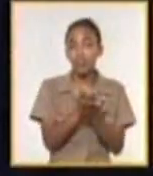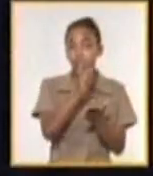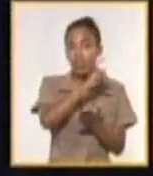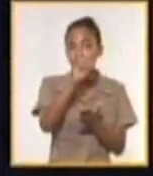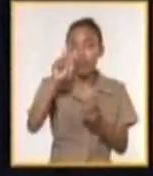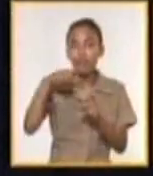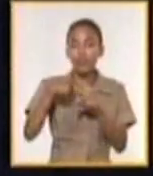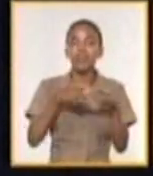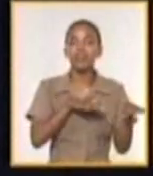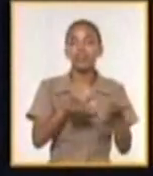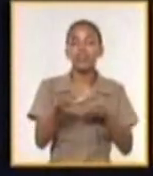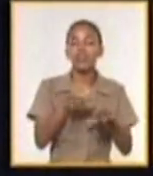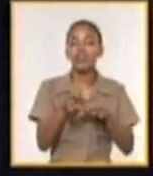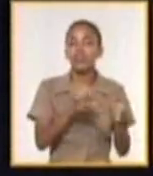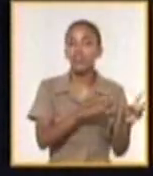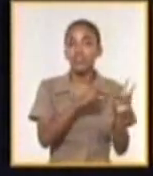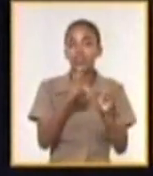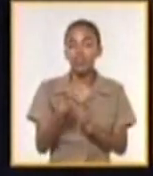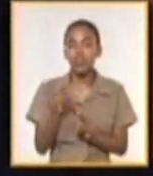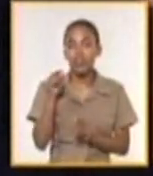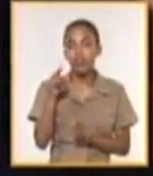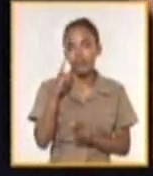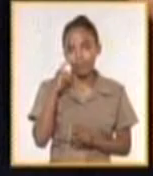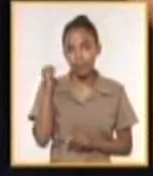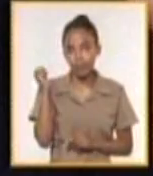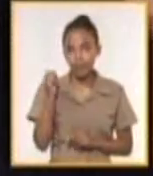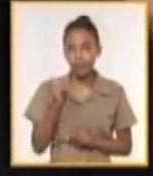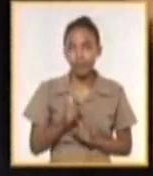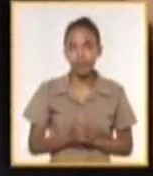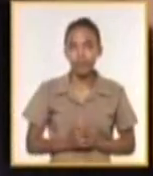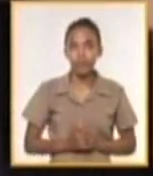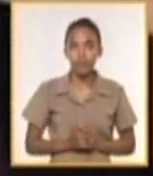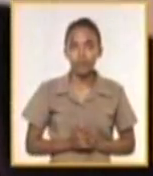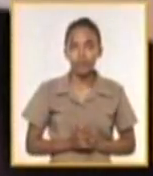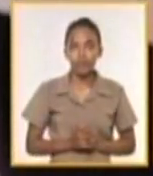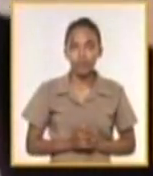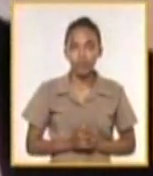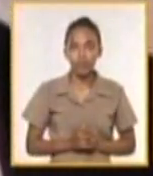la obra intelectual y política del doctor Armando Har.